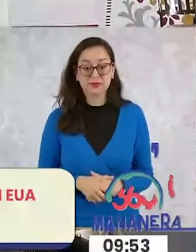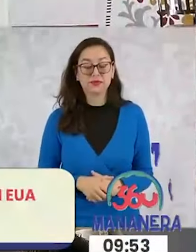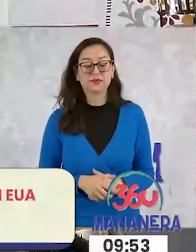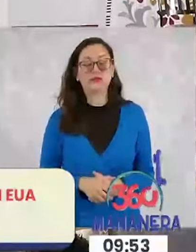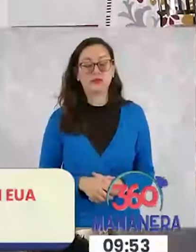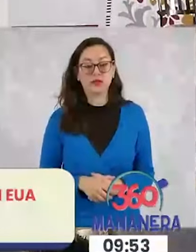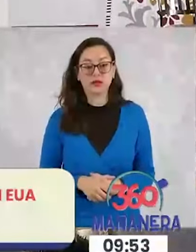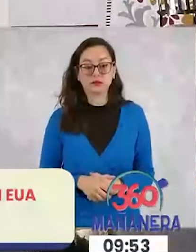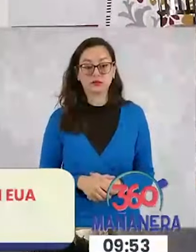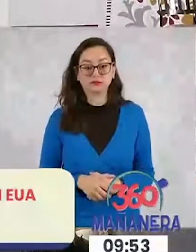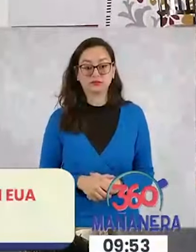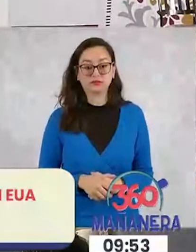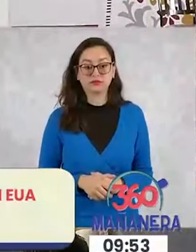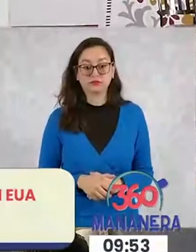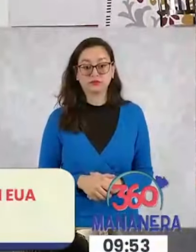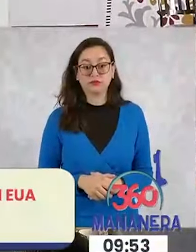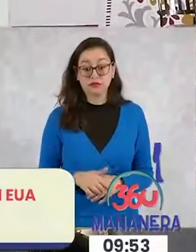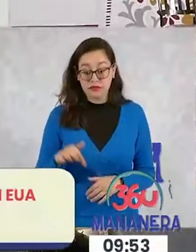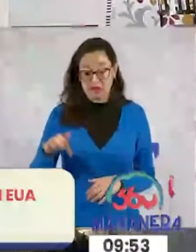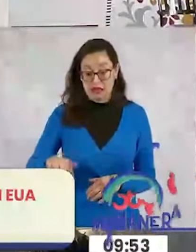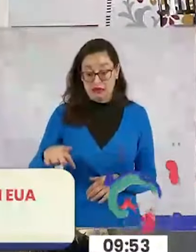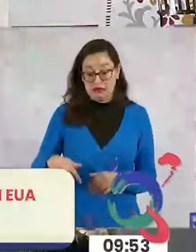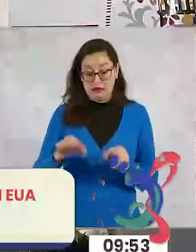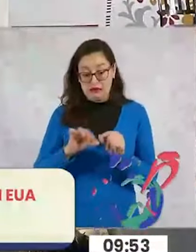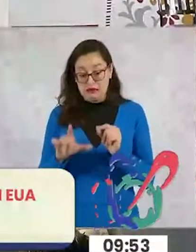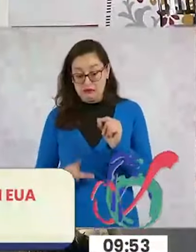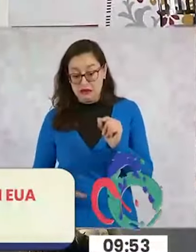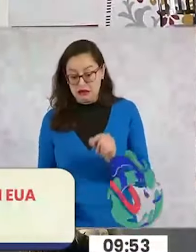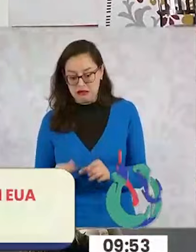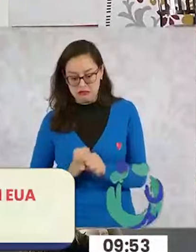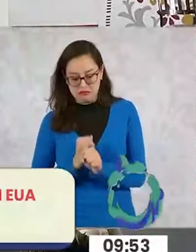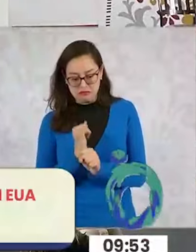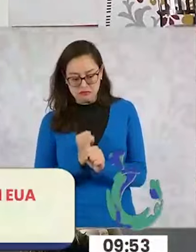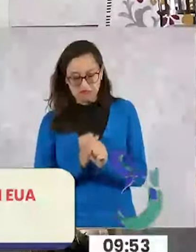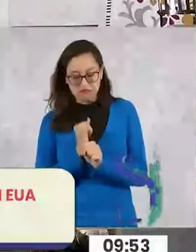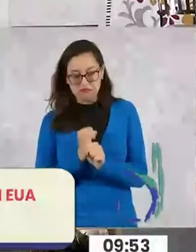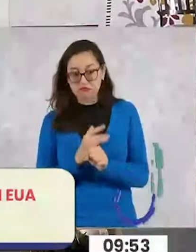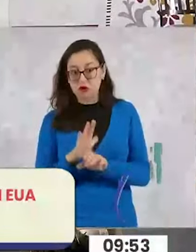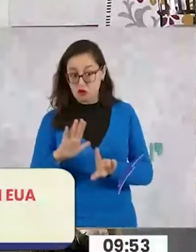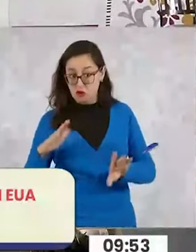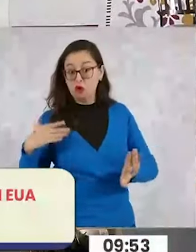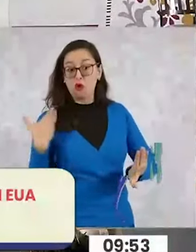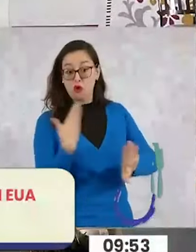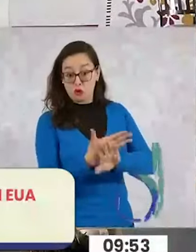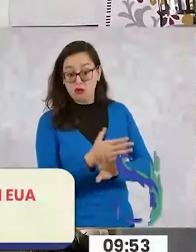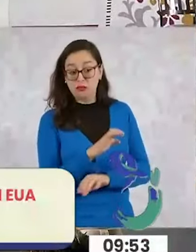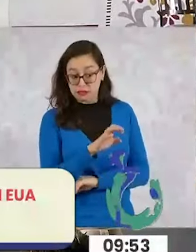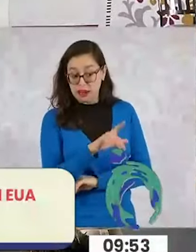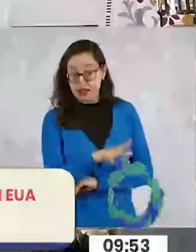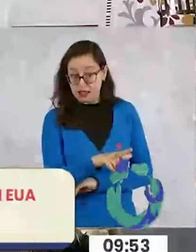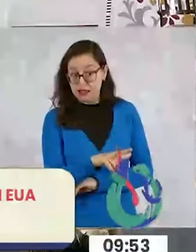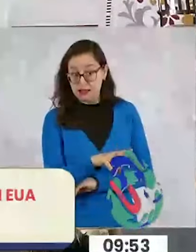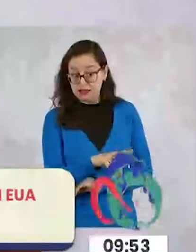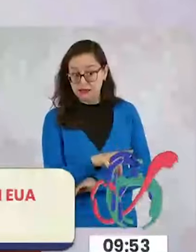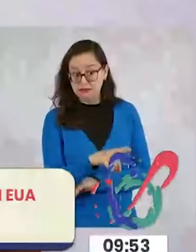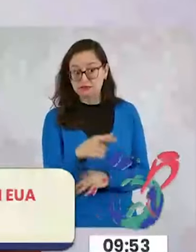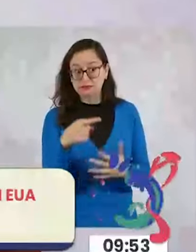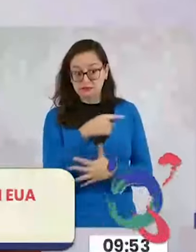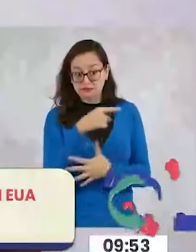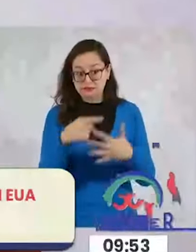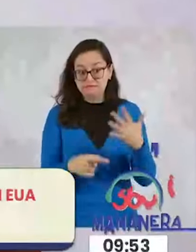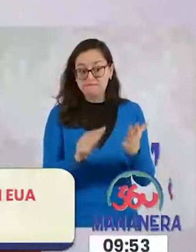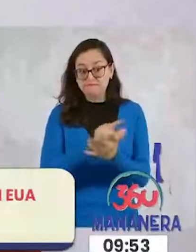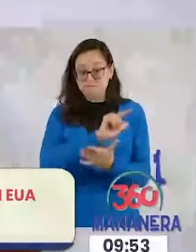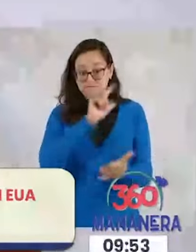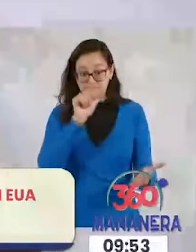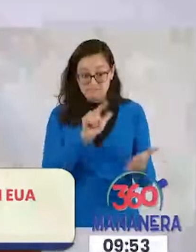aprehensión que hoy tiene la fiscalía general de la república en contra de García Luna por delitos